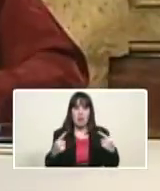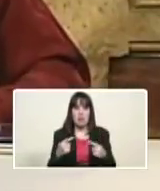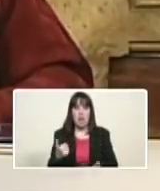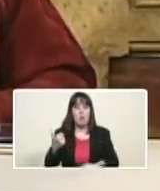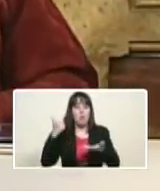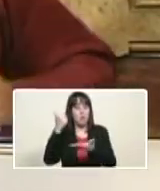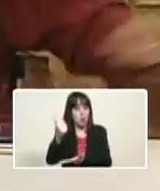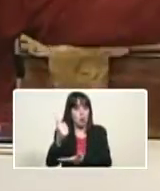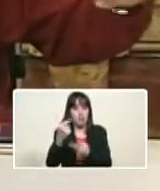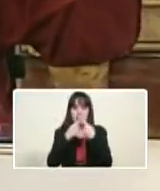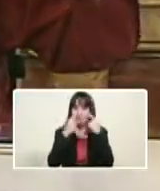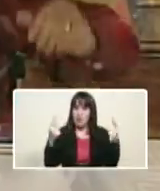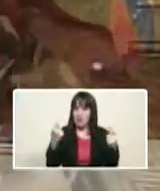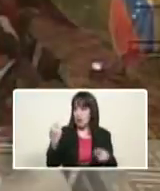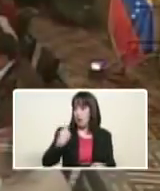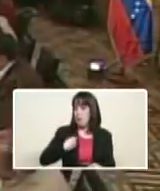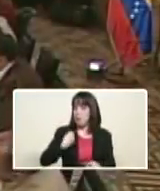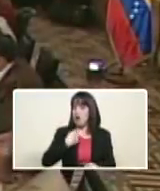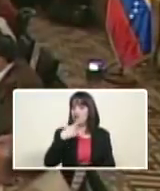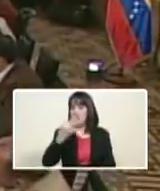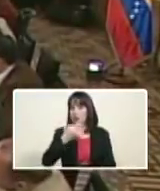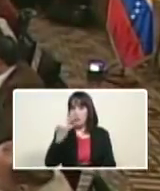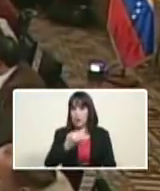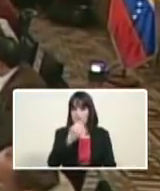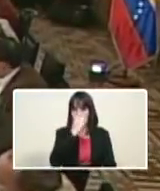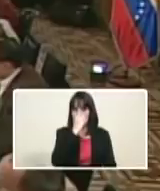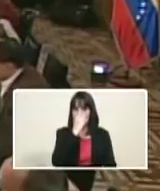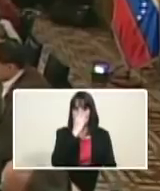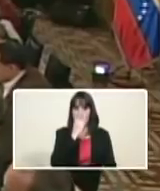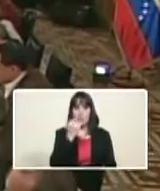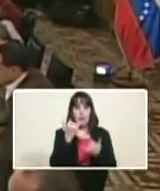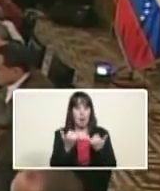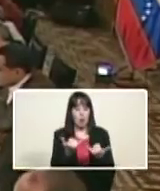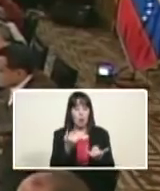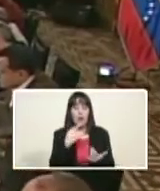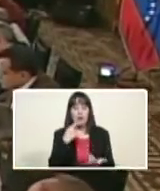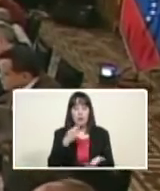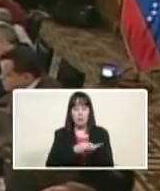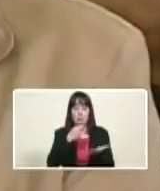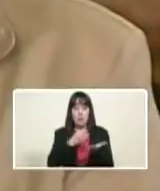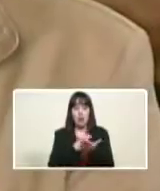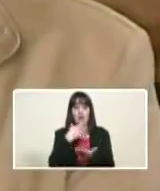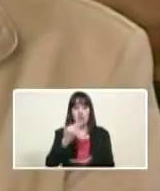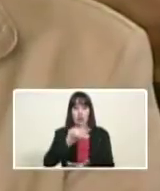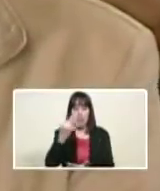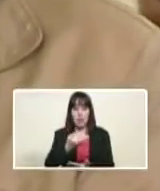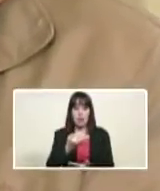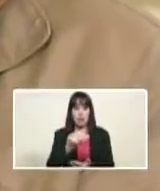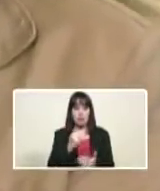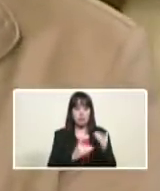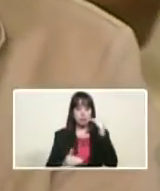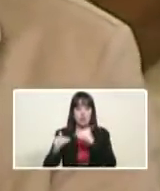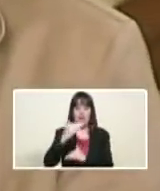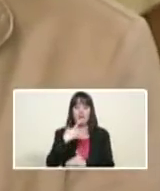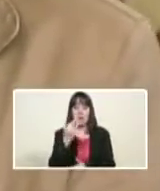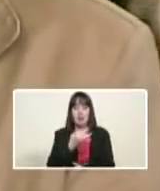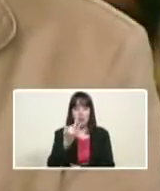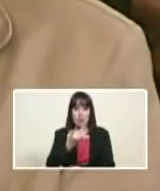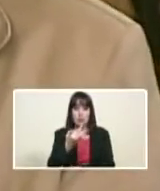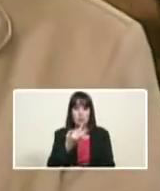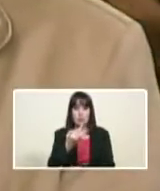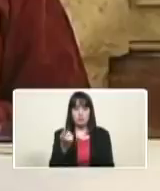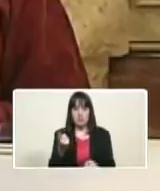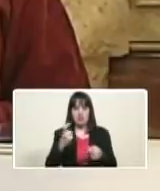bonificadas que teníamos hasta hoy. Ahora vamos a tablas salarizadas, verdaderas, reales. ¿Ancladas en qué?